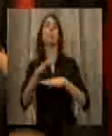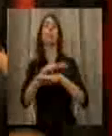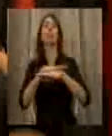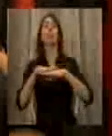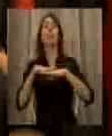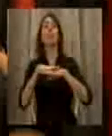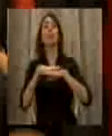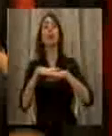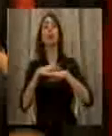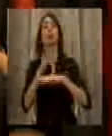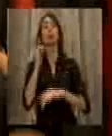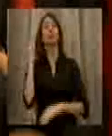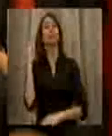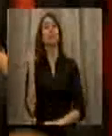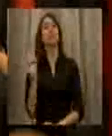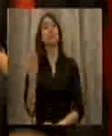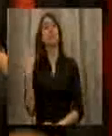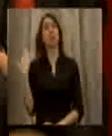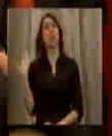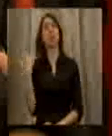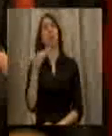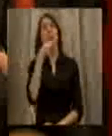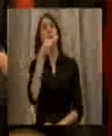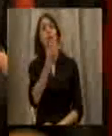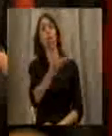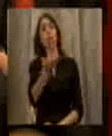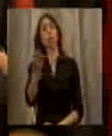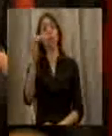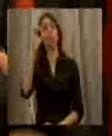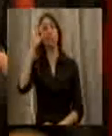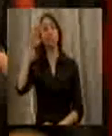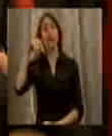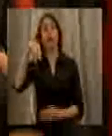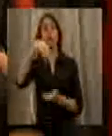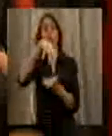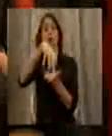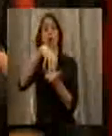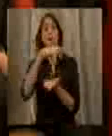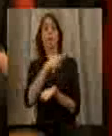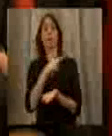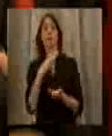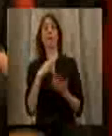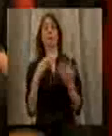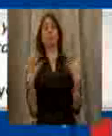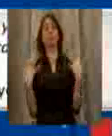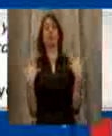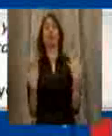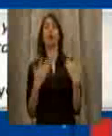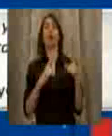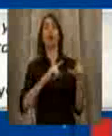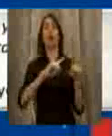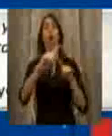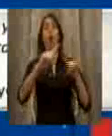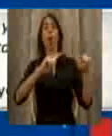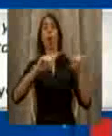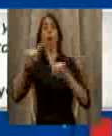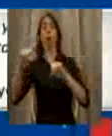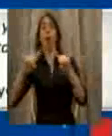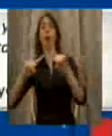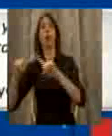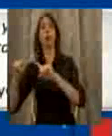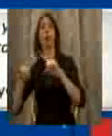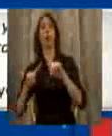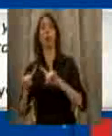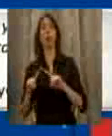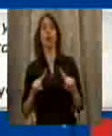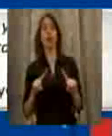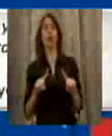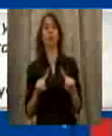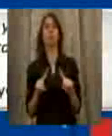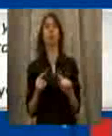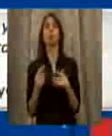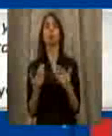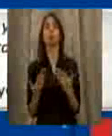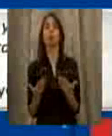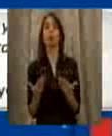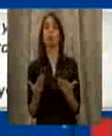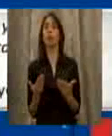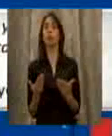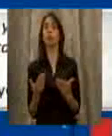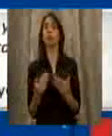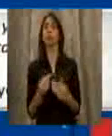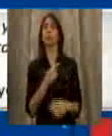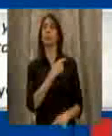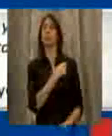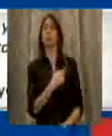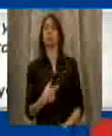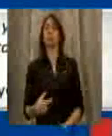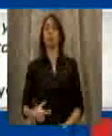Básicamente, como lo hemos dicho siempre y ustedes lo saben, este es un ministerio coordinador, y por eso es que, de acuerdo al